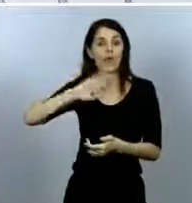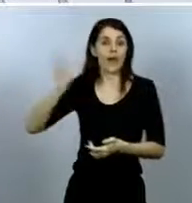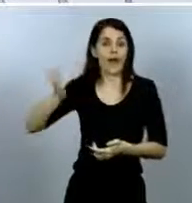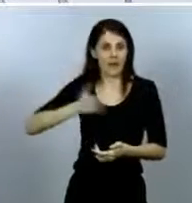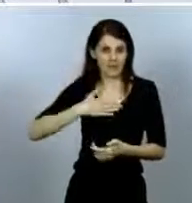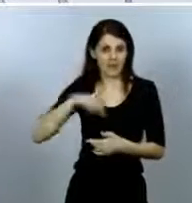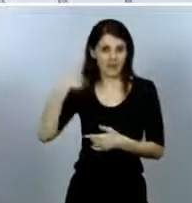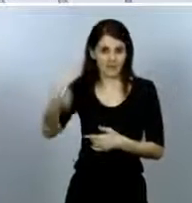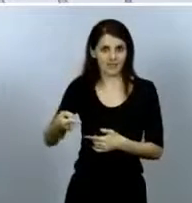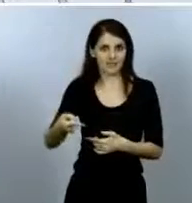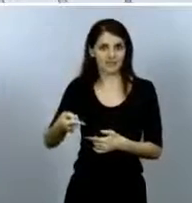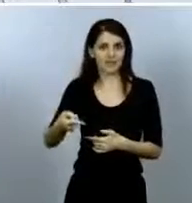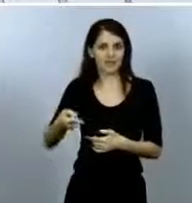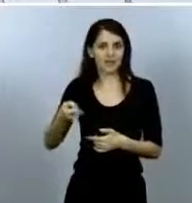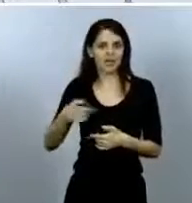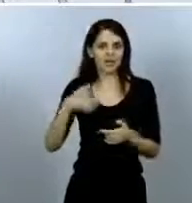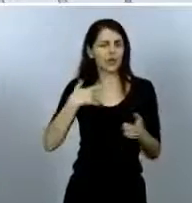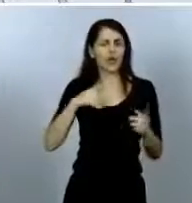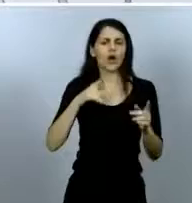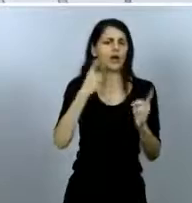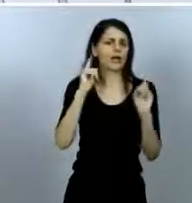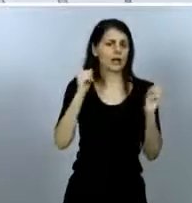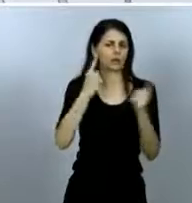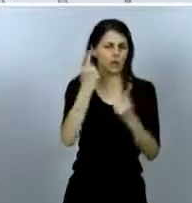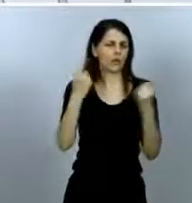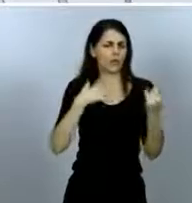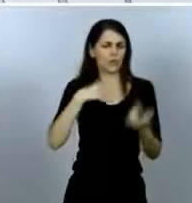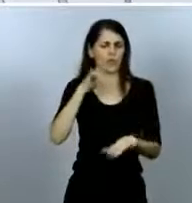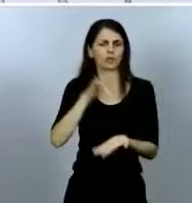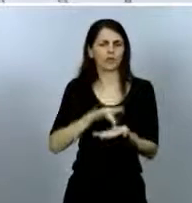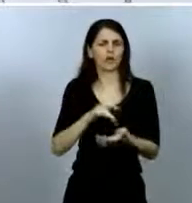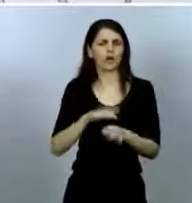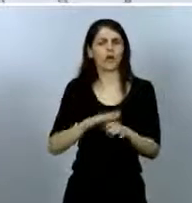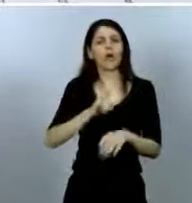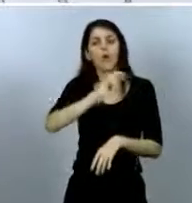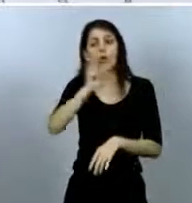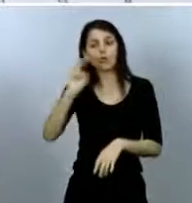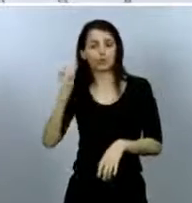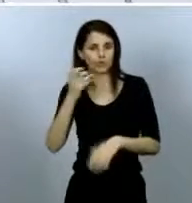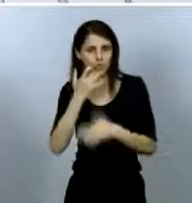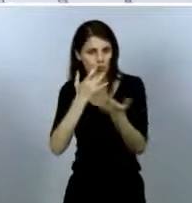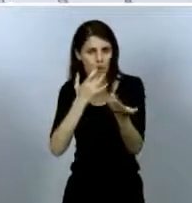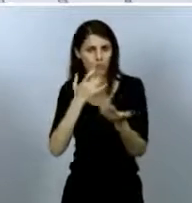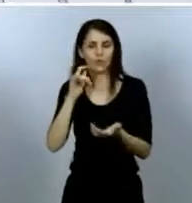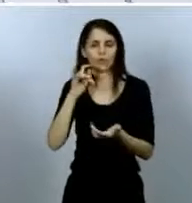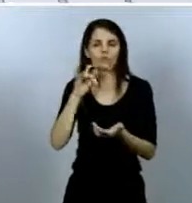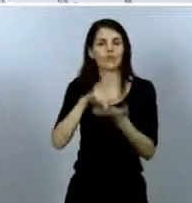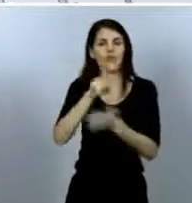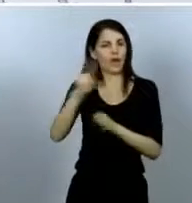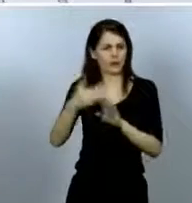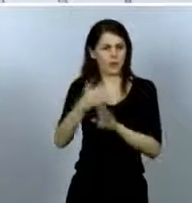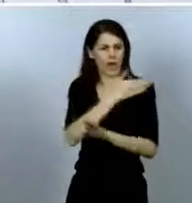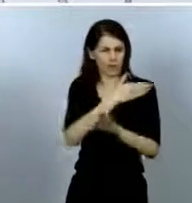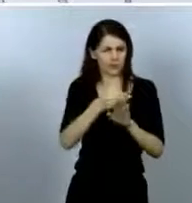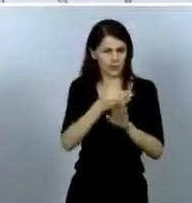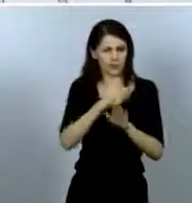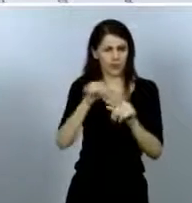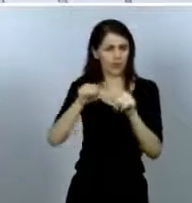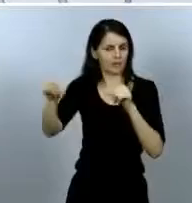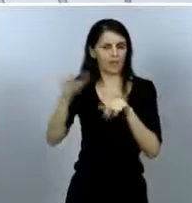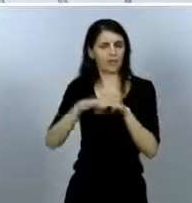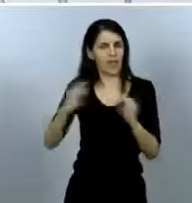en otros casos sobre todo antes del día 11 cuando se mejoró sustancialmente el sistema de vigilancia teníamos